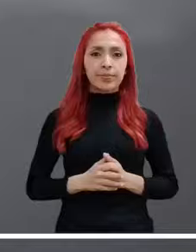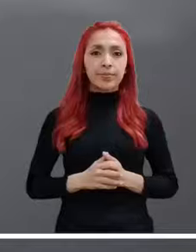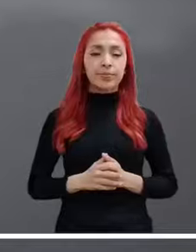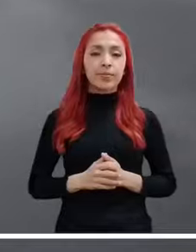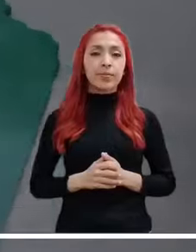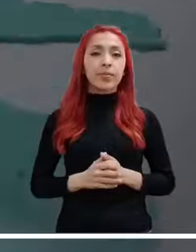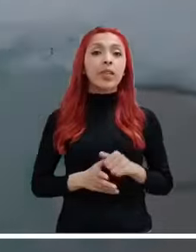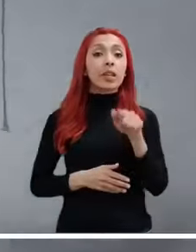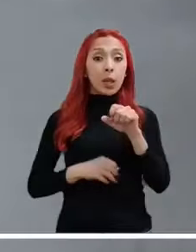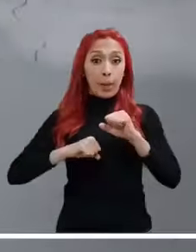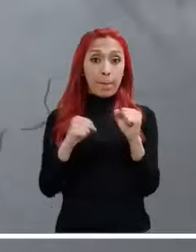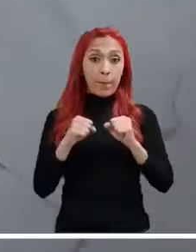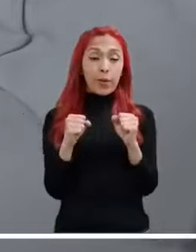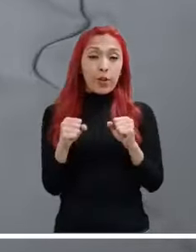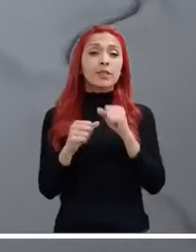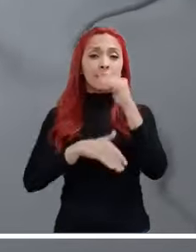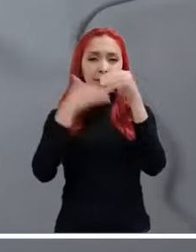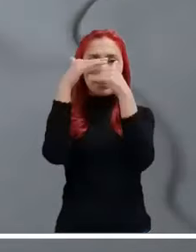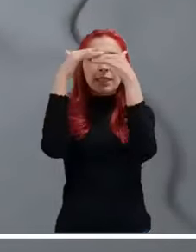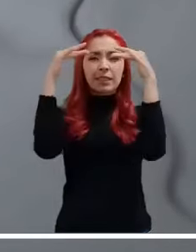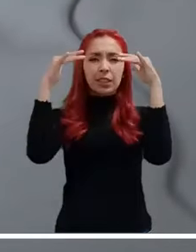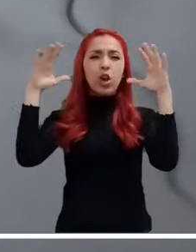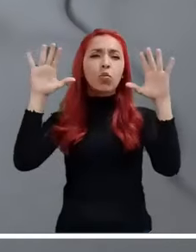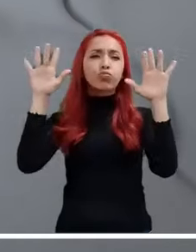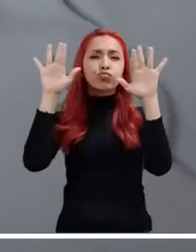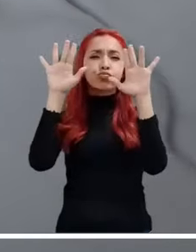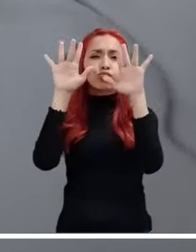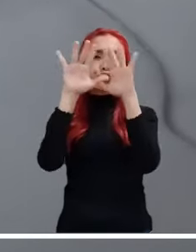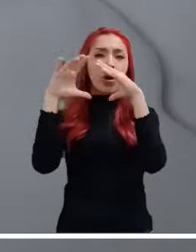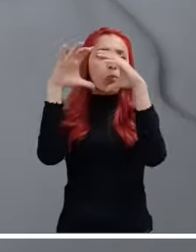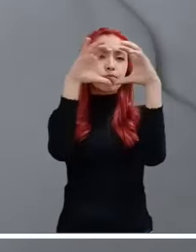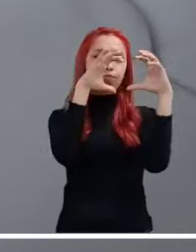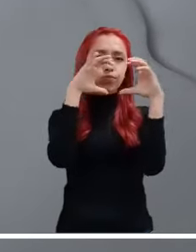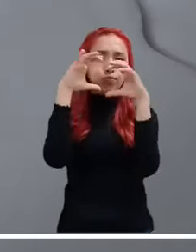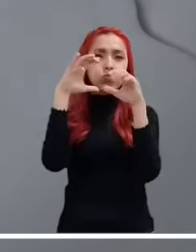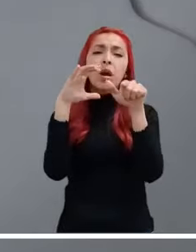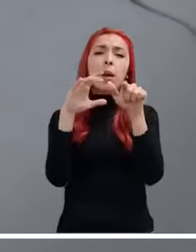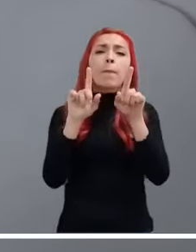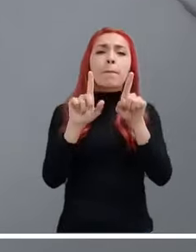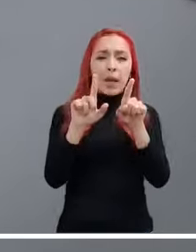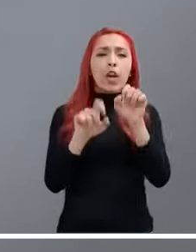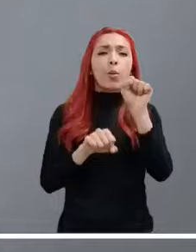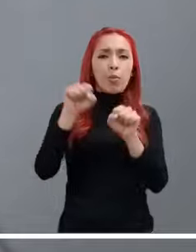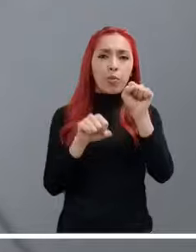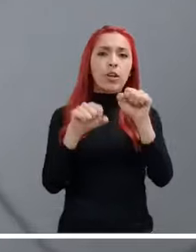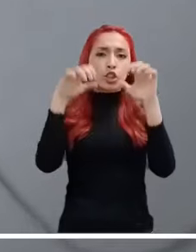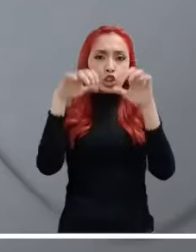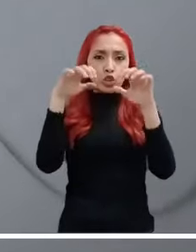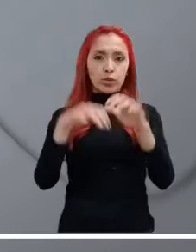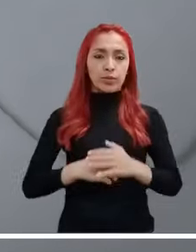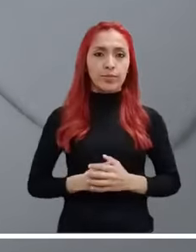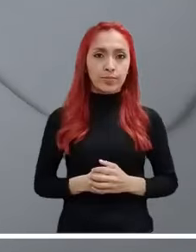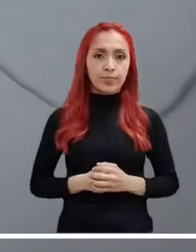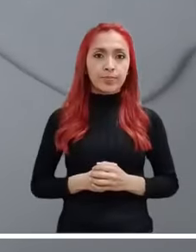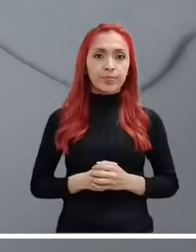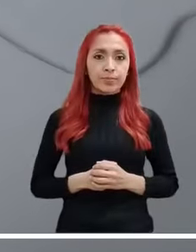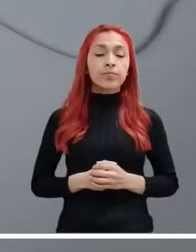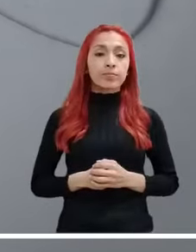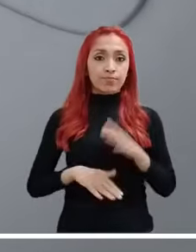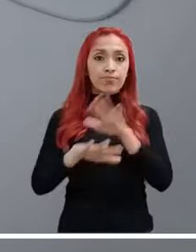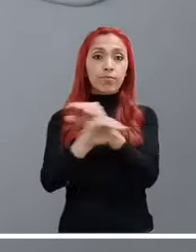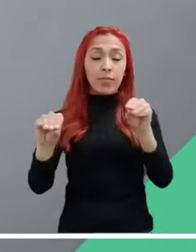Caquetá. En Bogotá recibimos la noche con un cielo parcialmente cubierto y con una baja probabilidad de